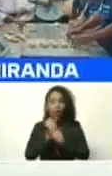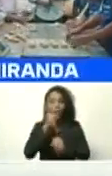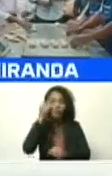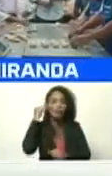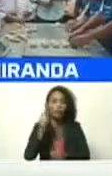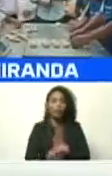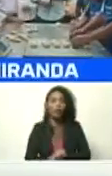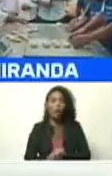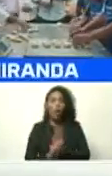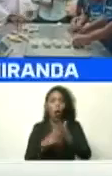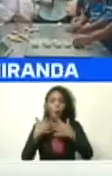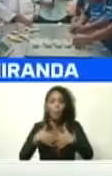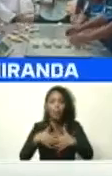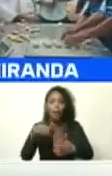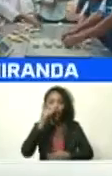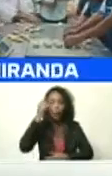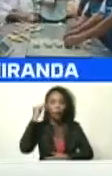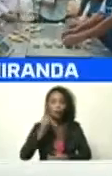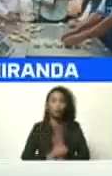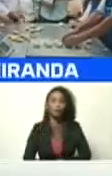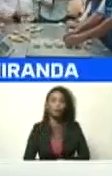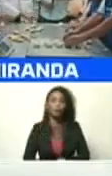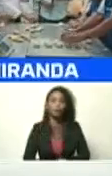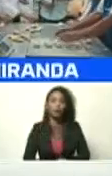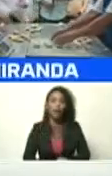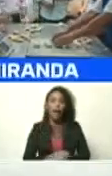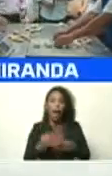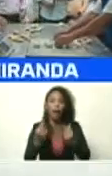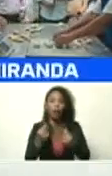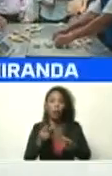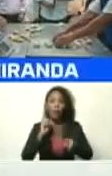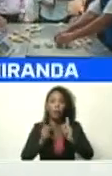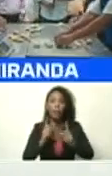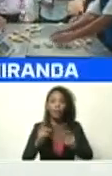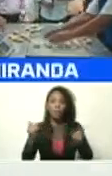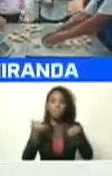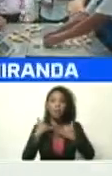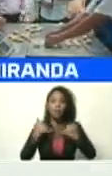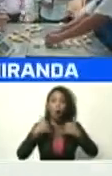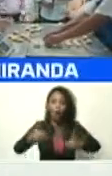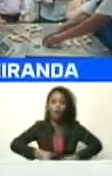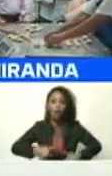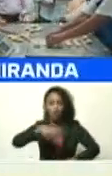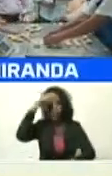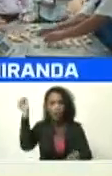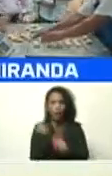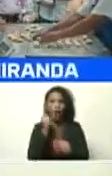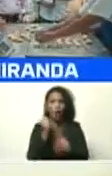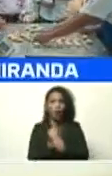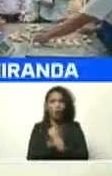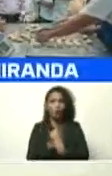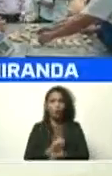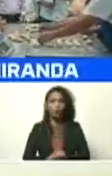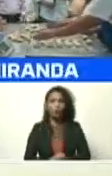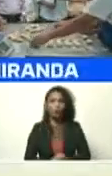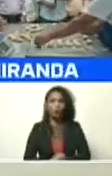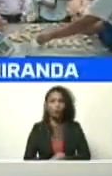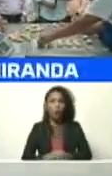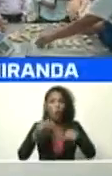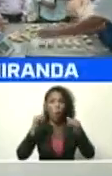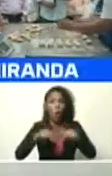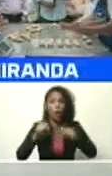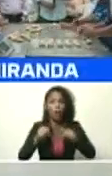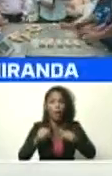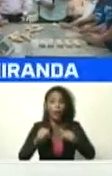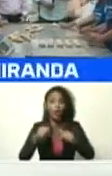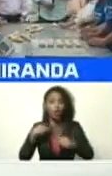trabajadoras, los empresarios y las empresarias. La economía ya depende de nosotros, del trabajo. Ahorita,